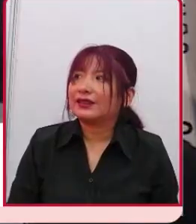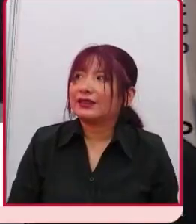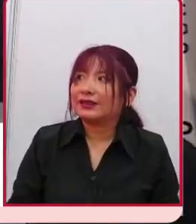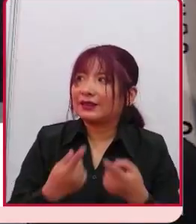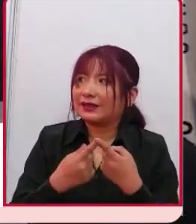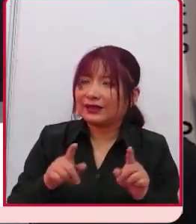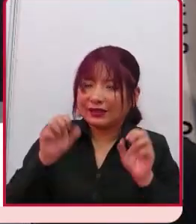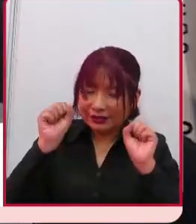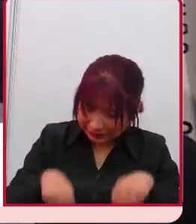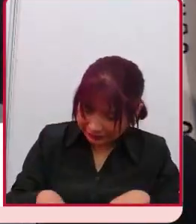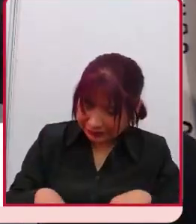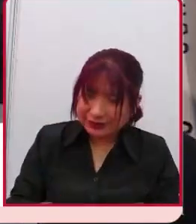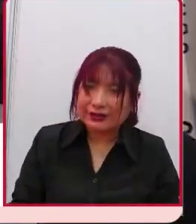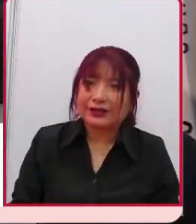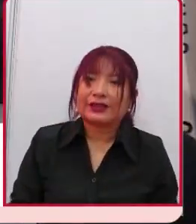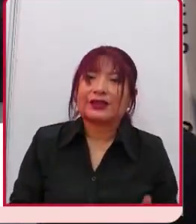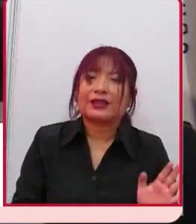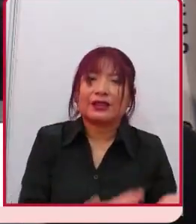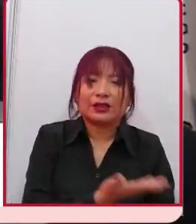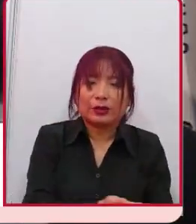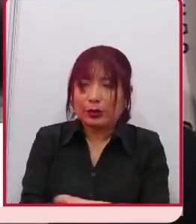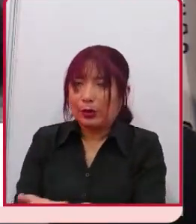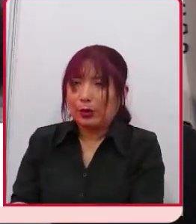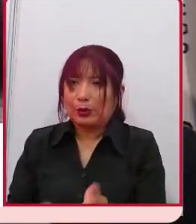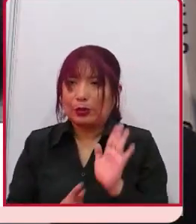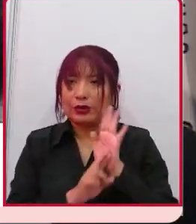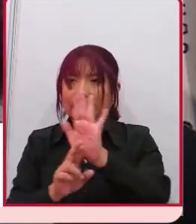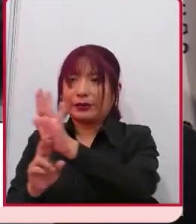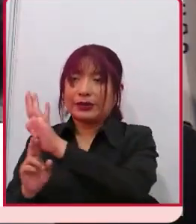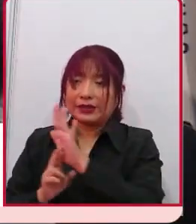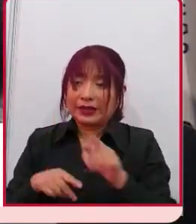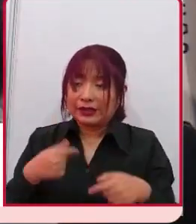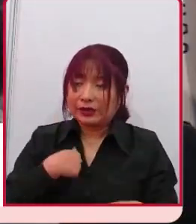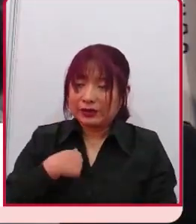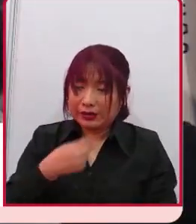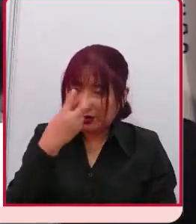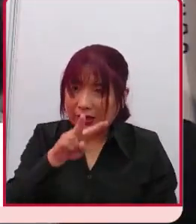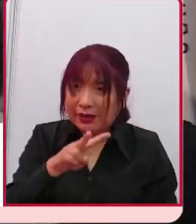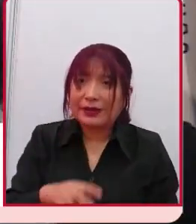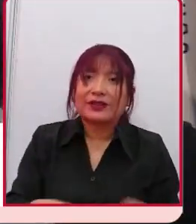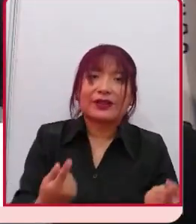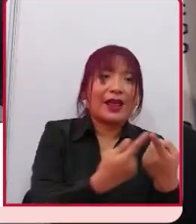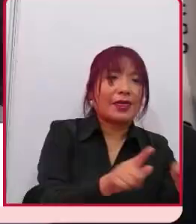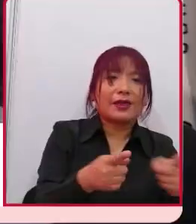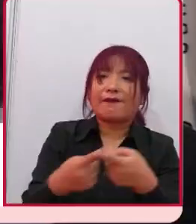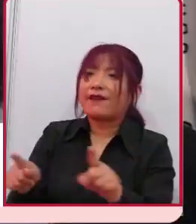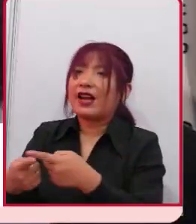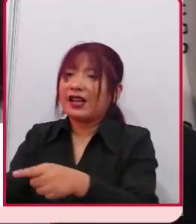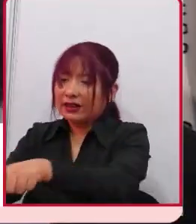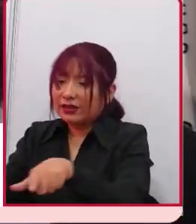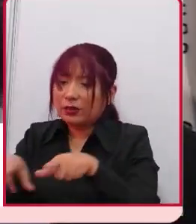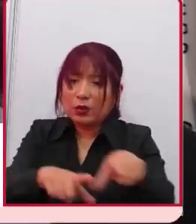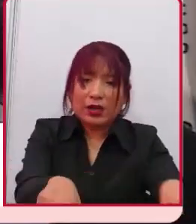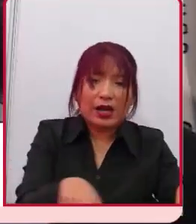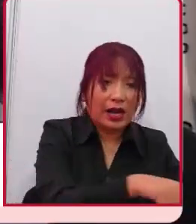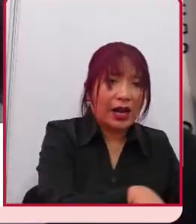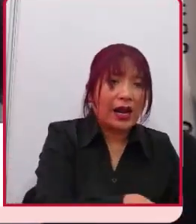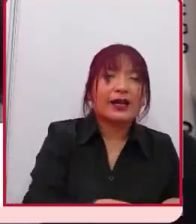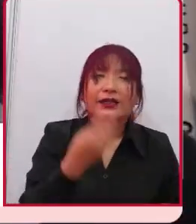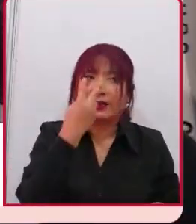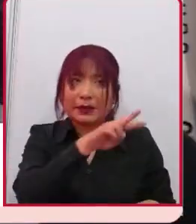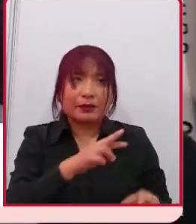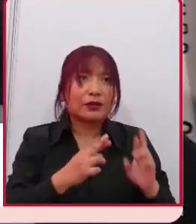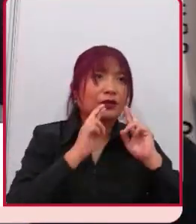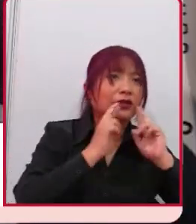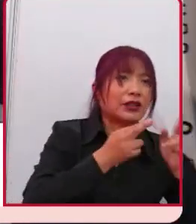Pero sí, son muestras representativas de estos dominios que ya habían sido establecidos, diferentes puntos, y por eso es que los resultados,